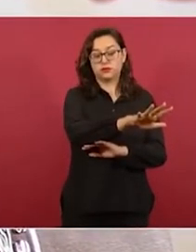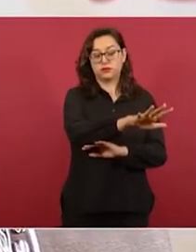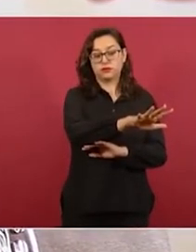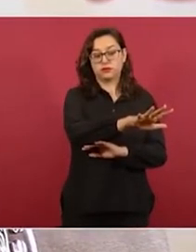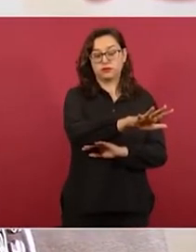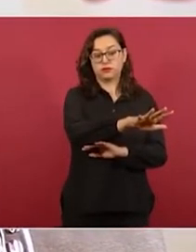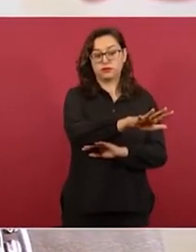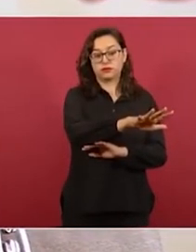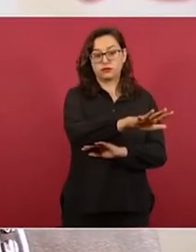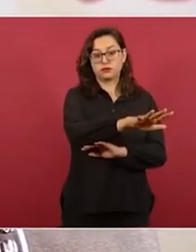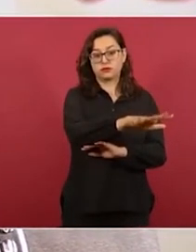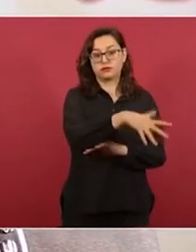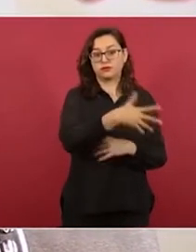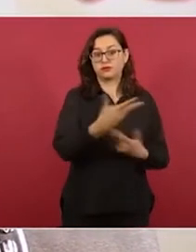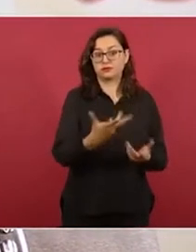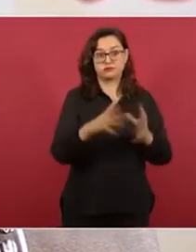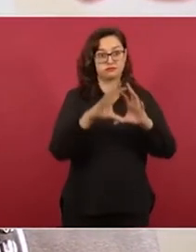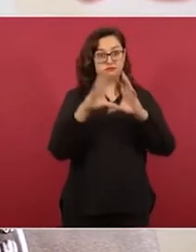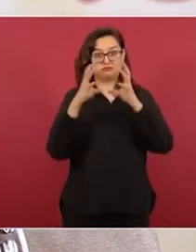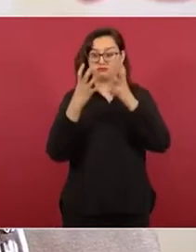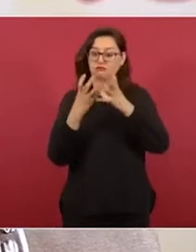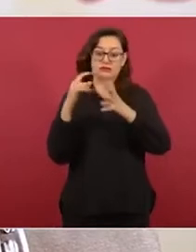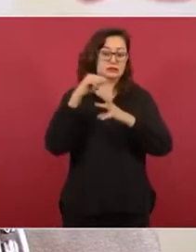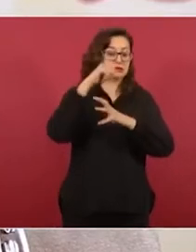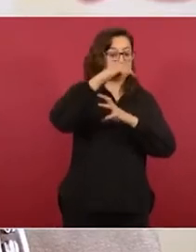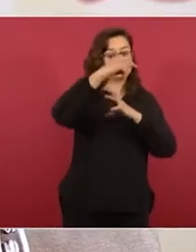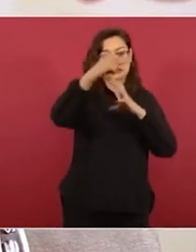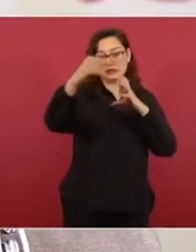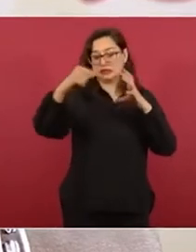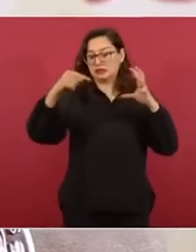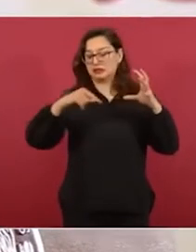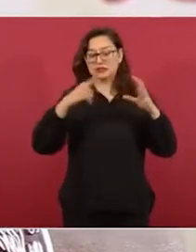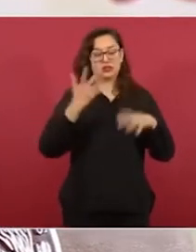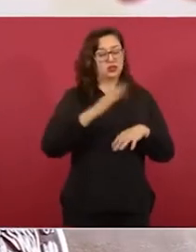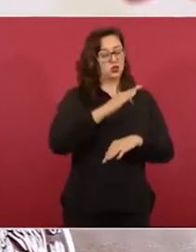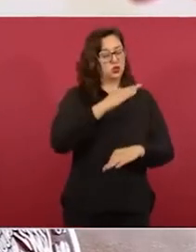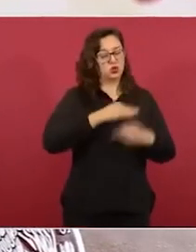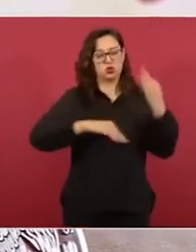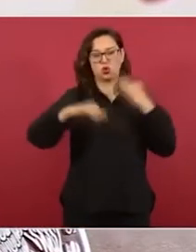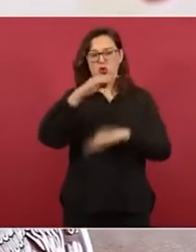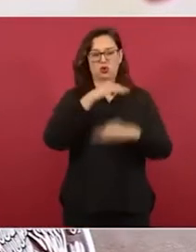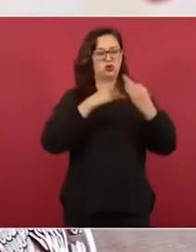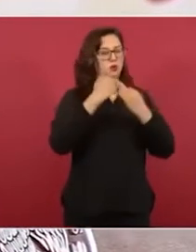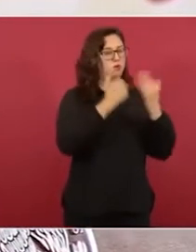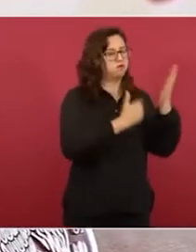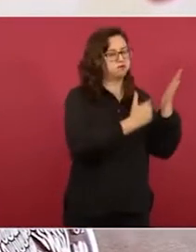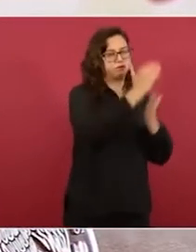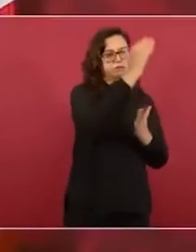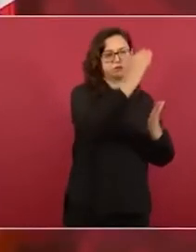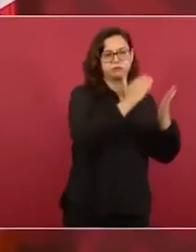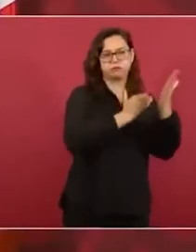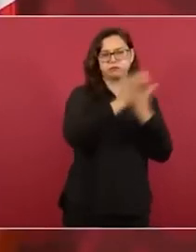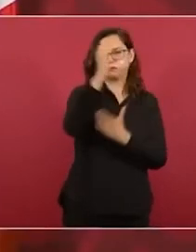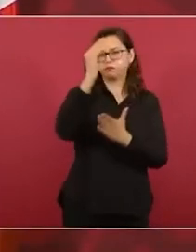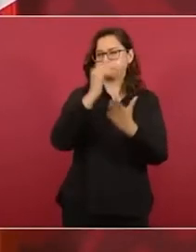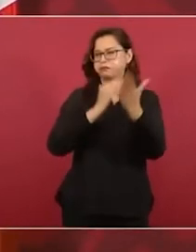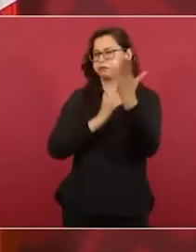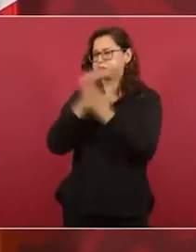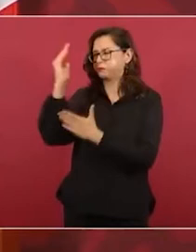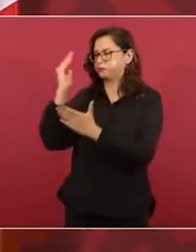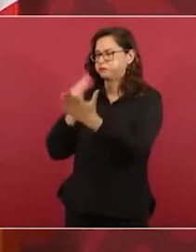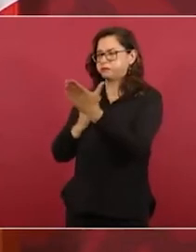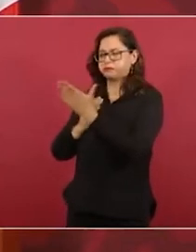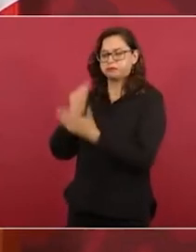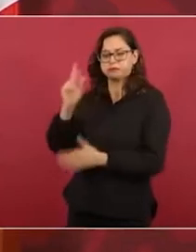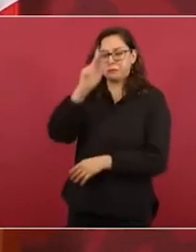y en general todos los países están enfrentando de